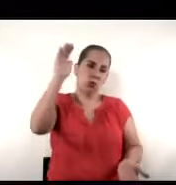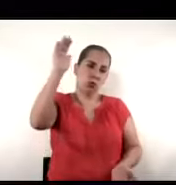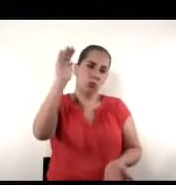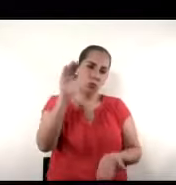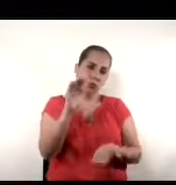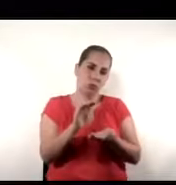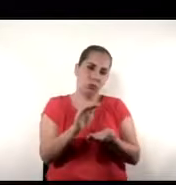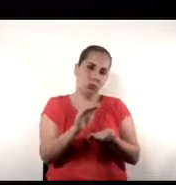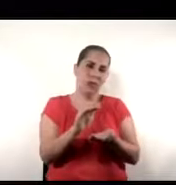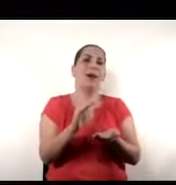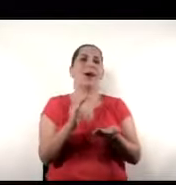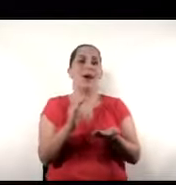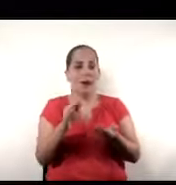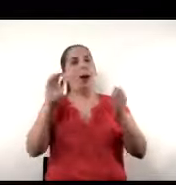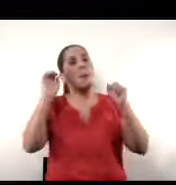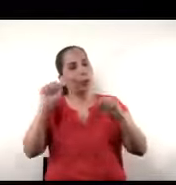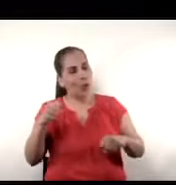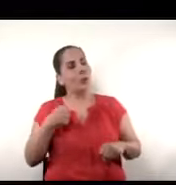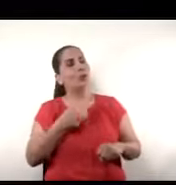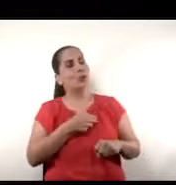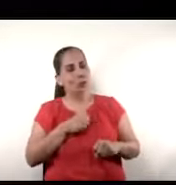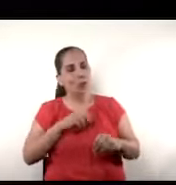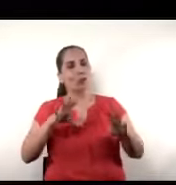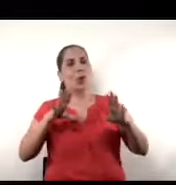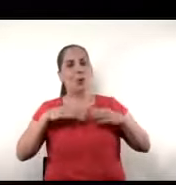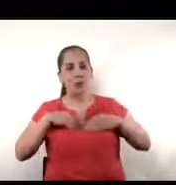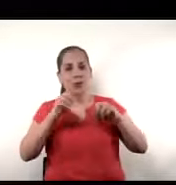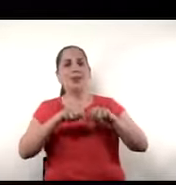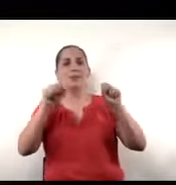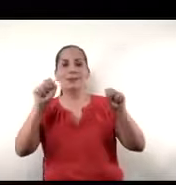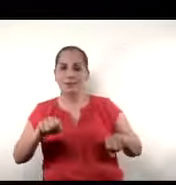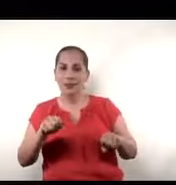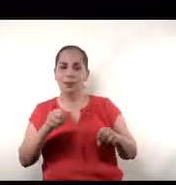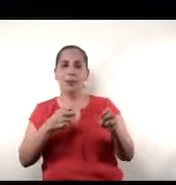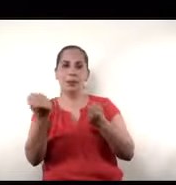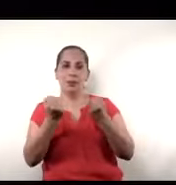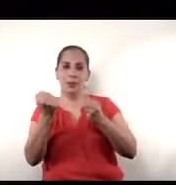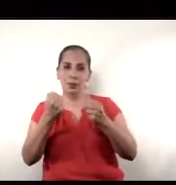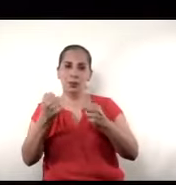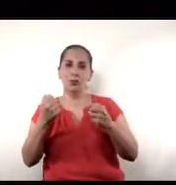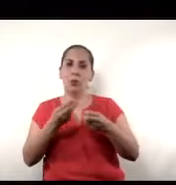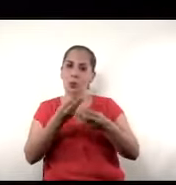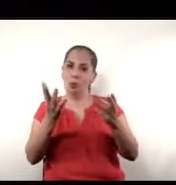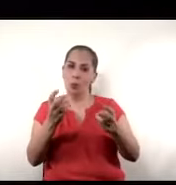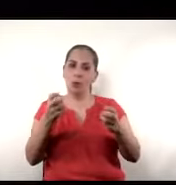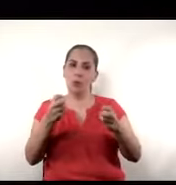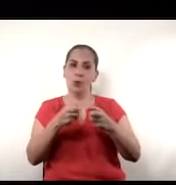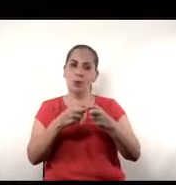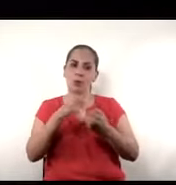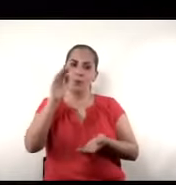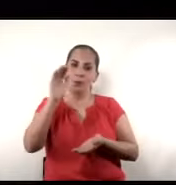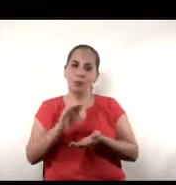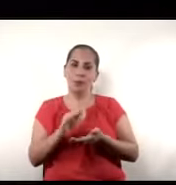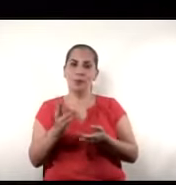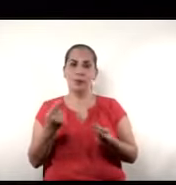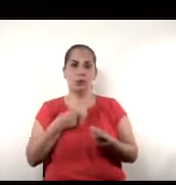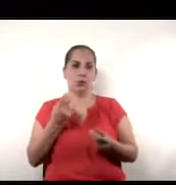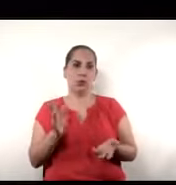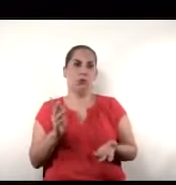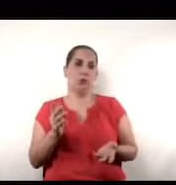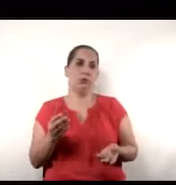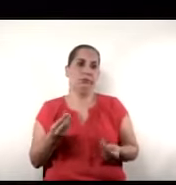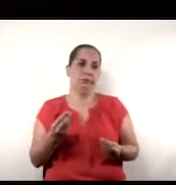para que entonces podamos adoptar un sistema de transporte público basado en tecnologías limpias que no nos mate la gallina de los